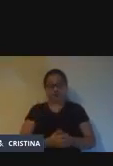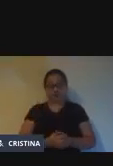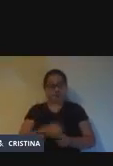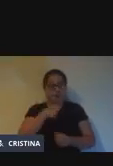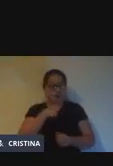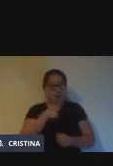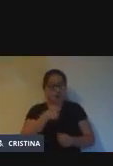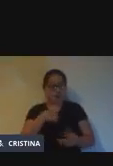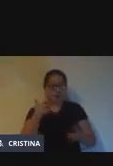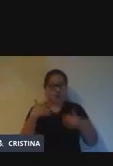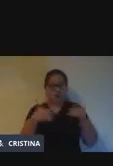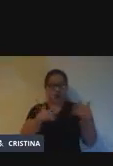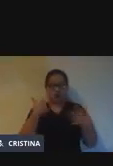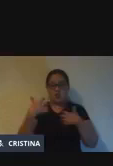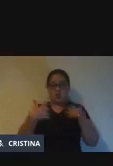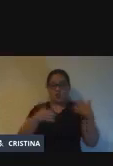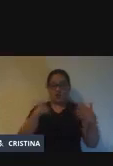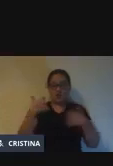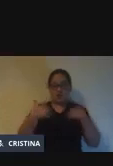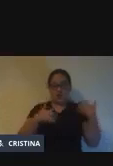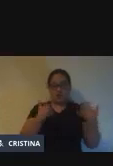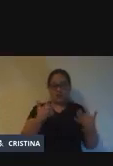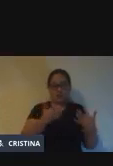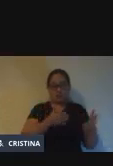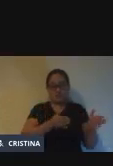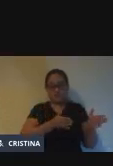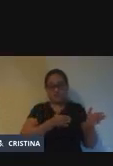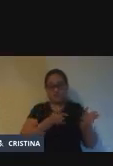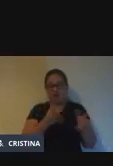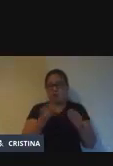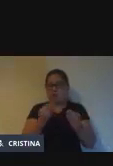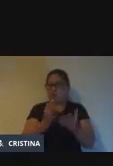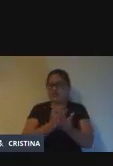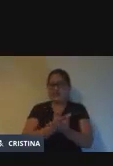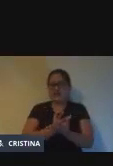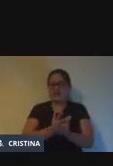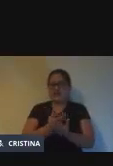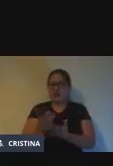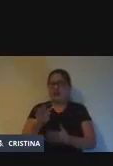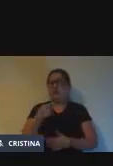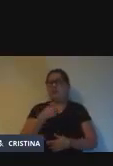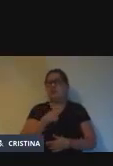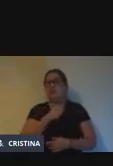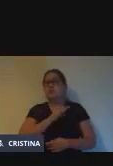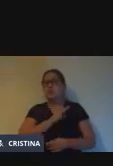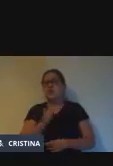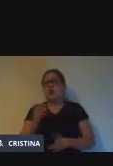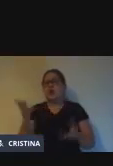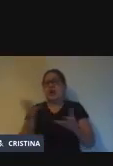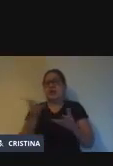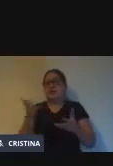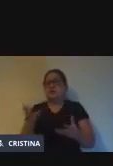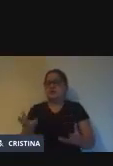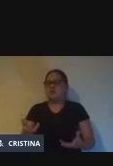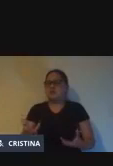irritable. La irritabilidad en un extremo me puede llevar a la reactividad